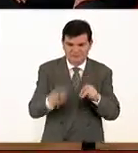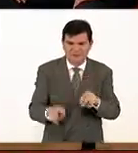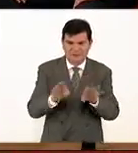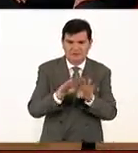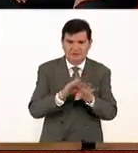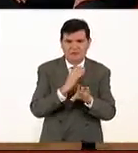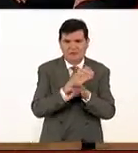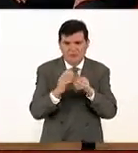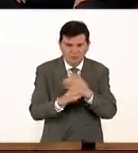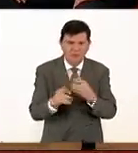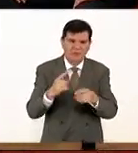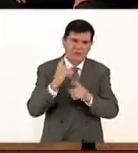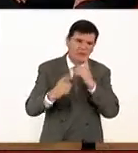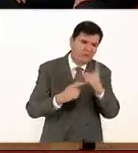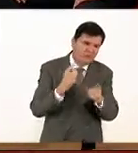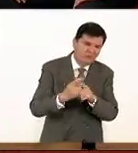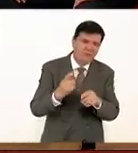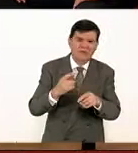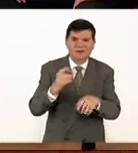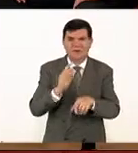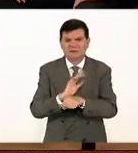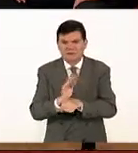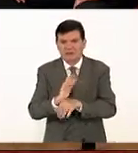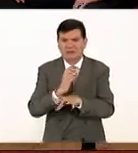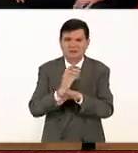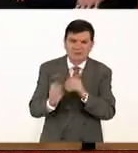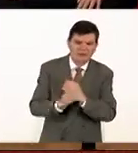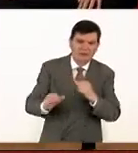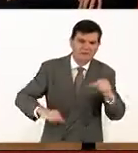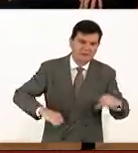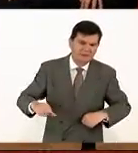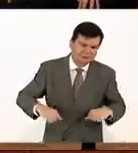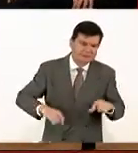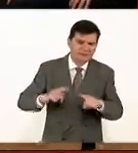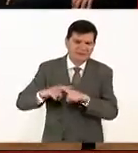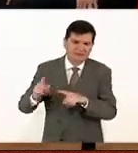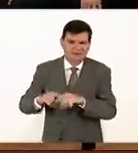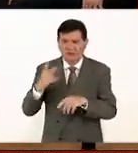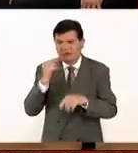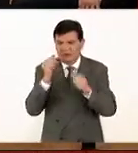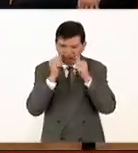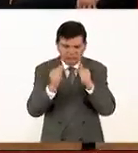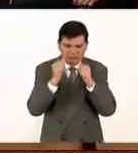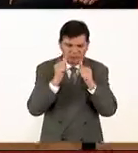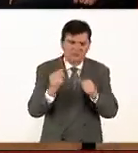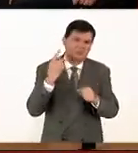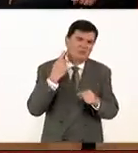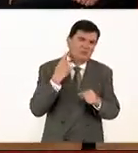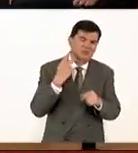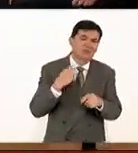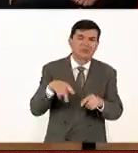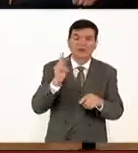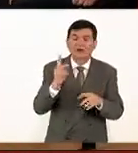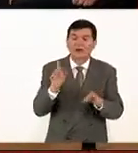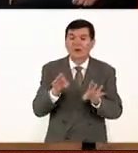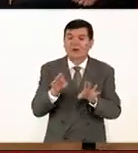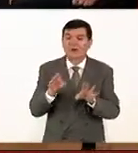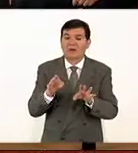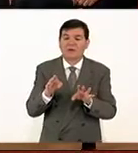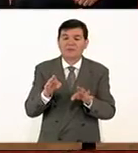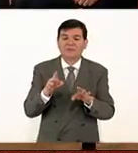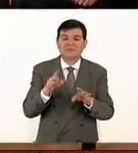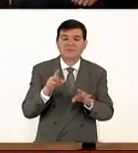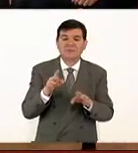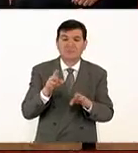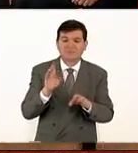de farándula, deportes, digamos, no todo el mundo está tan pendiente de la vida pública. Pero